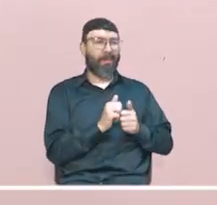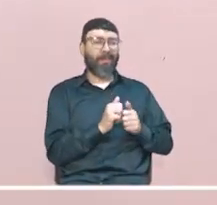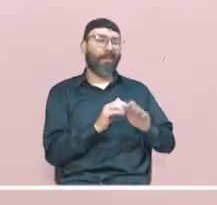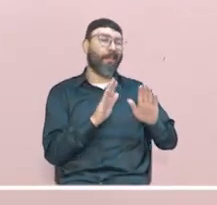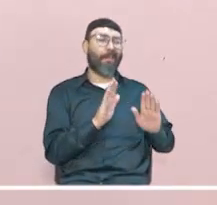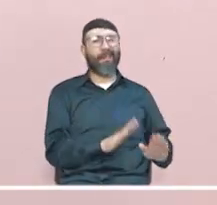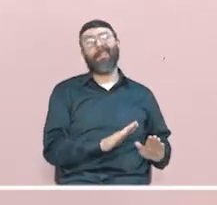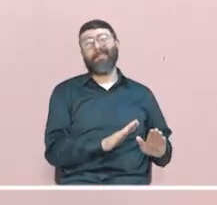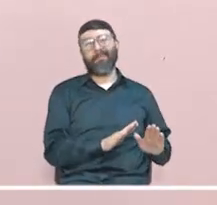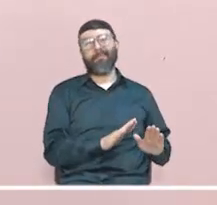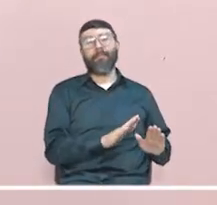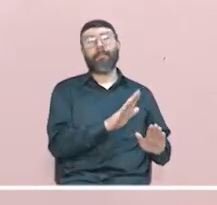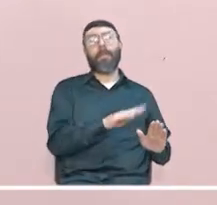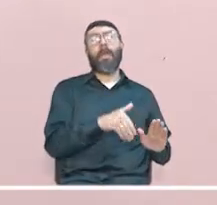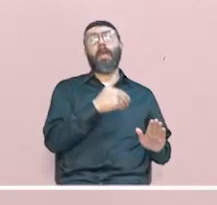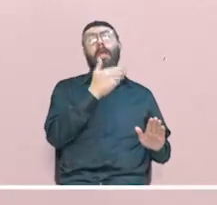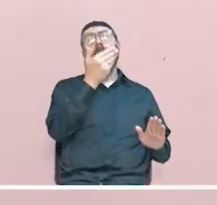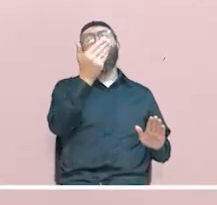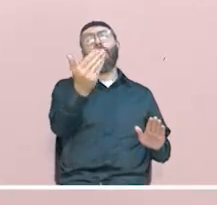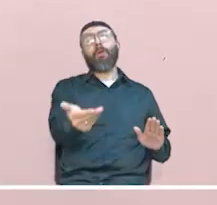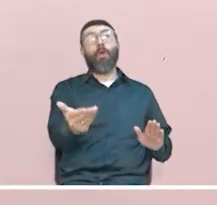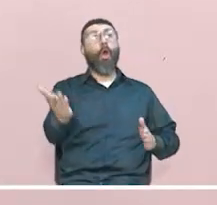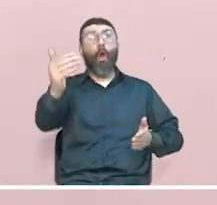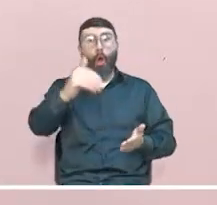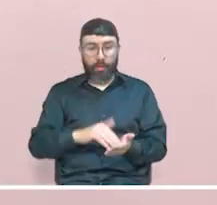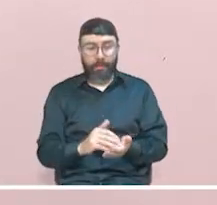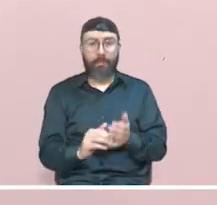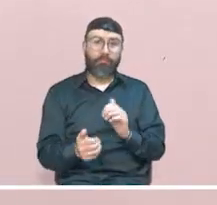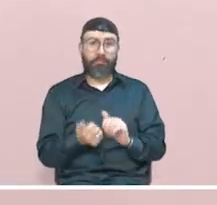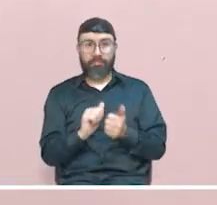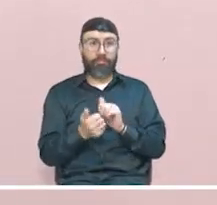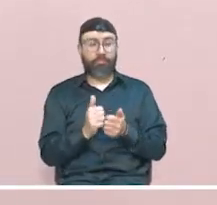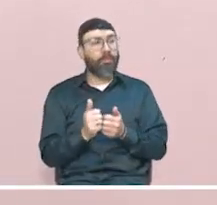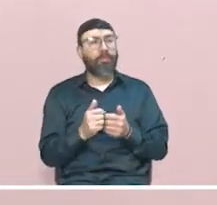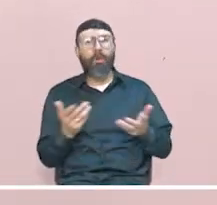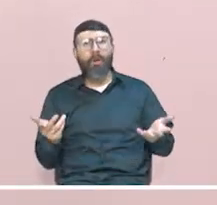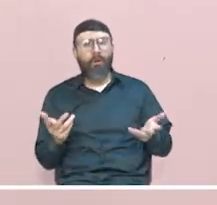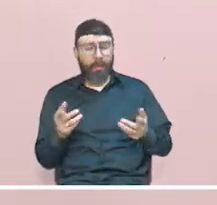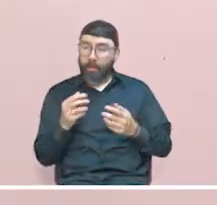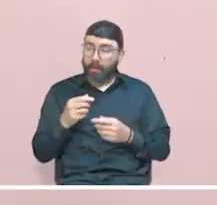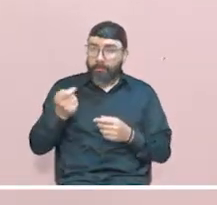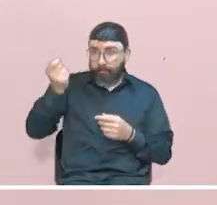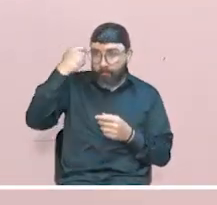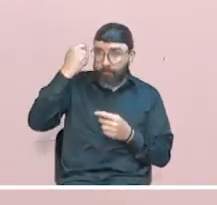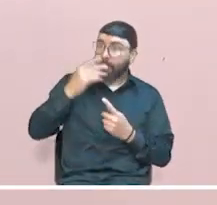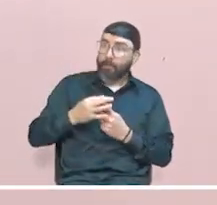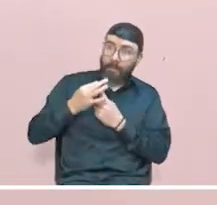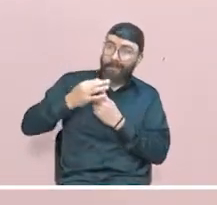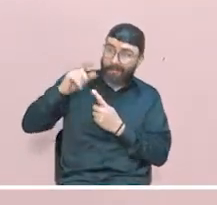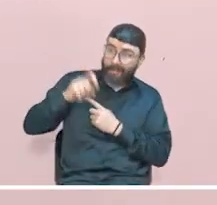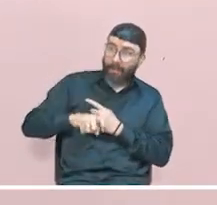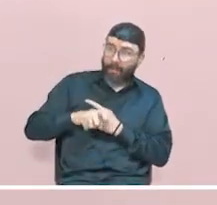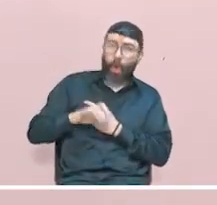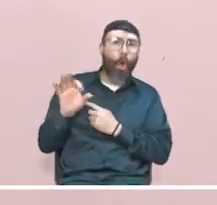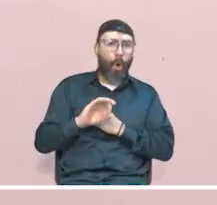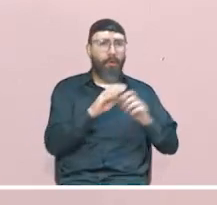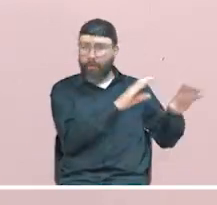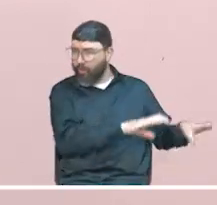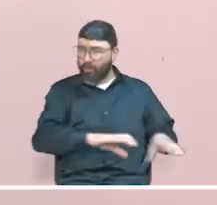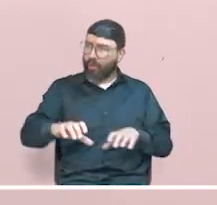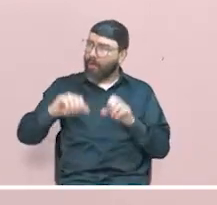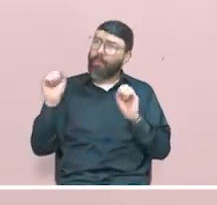tiempo se retoma, ¿hay que tener en cuenta consideraciones especiales? La respuesta es sí,